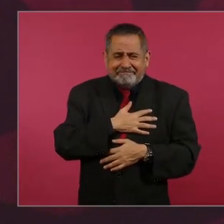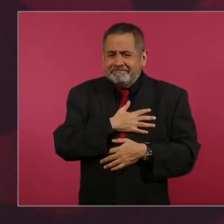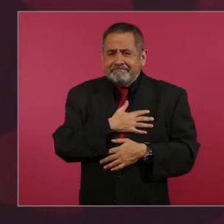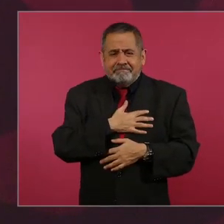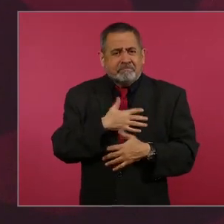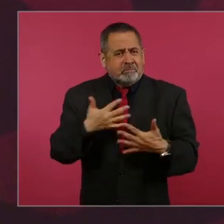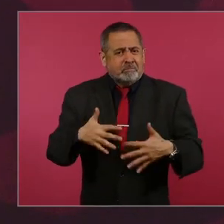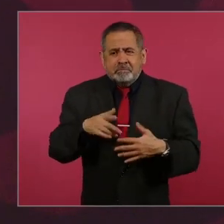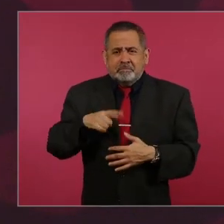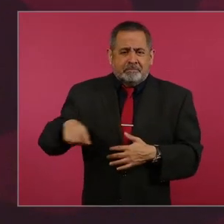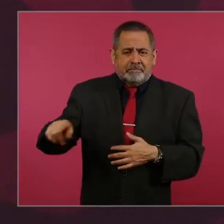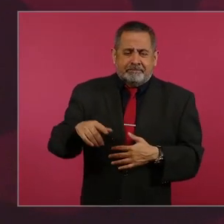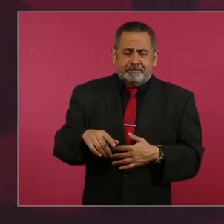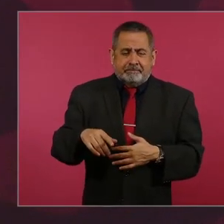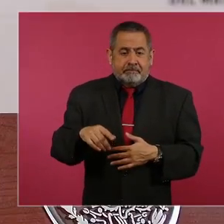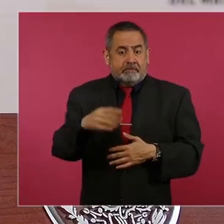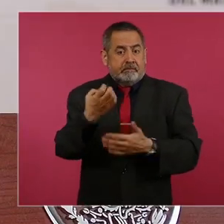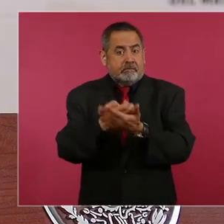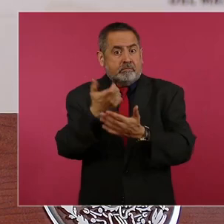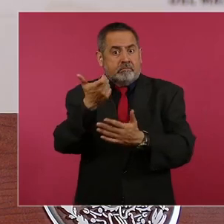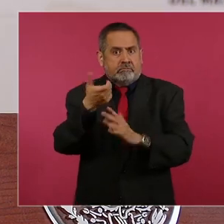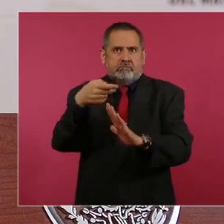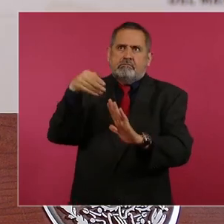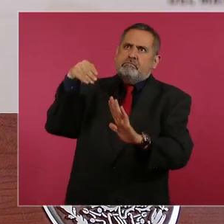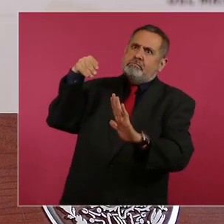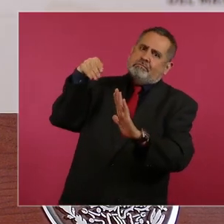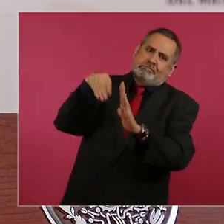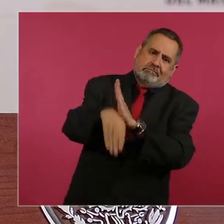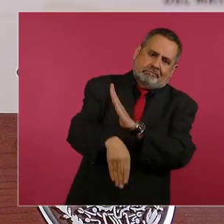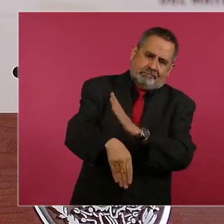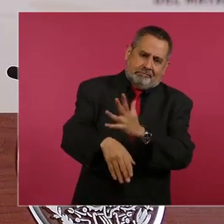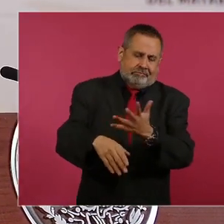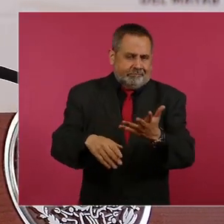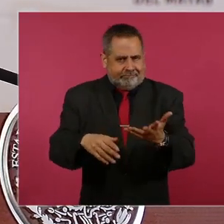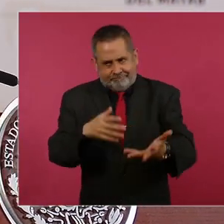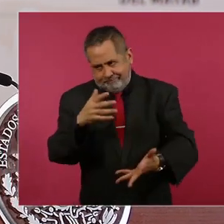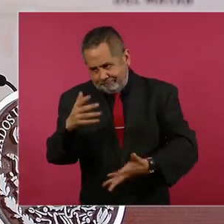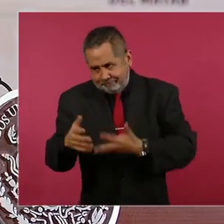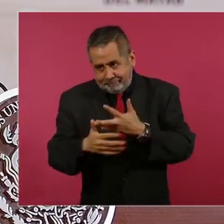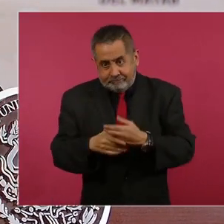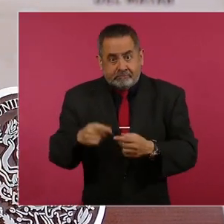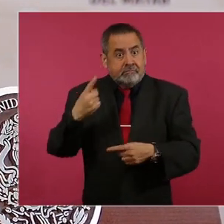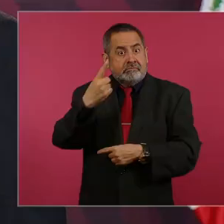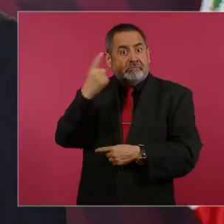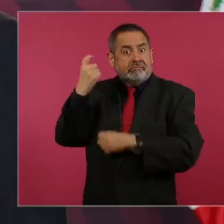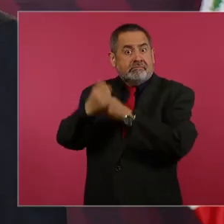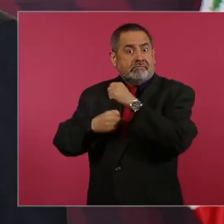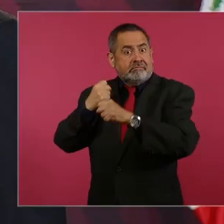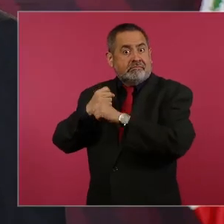que nos cayó la economía como no sucedía en 100 años.